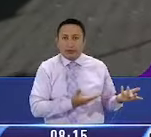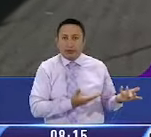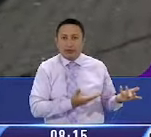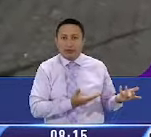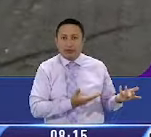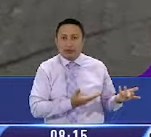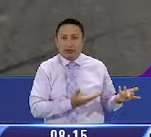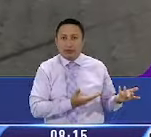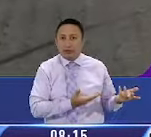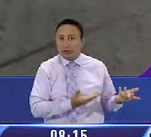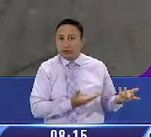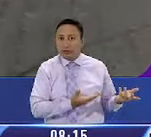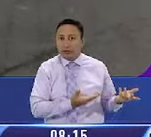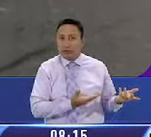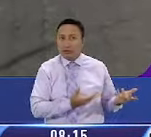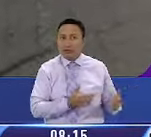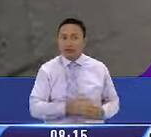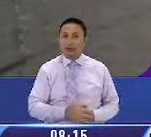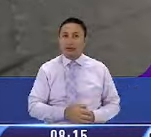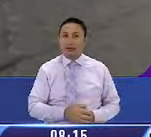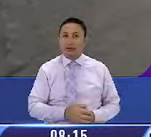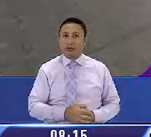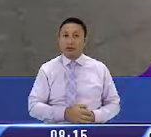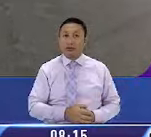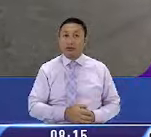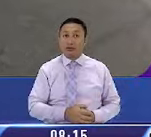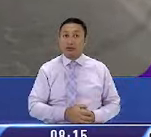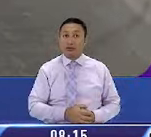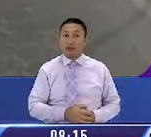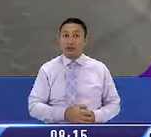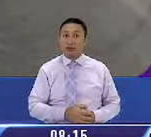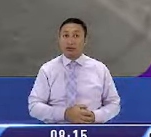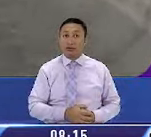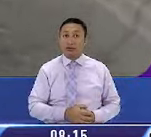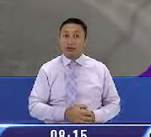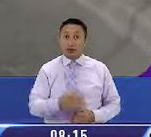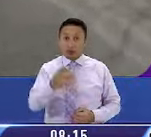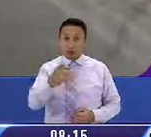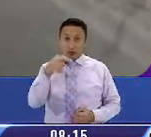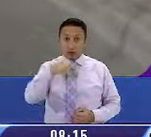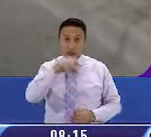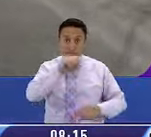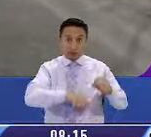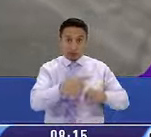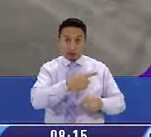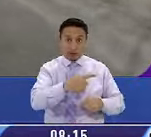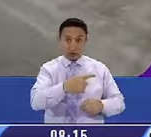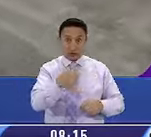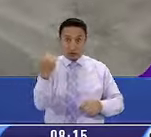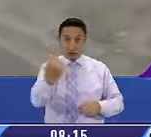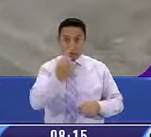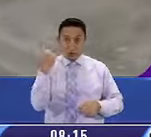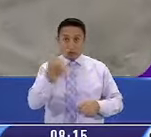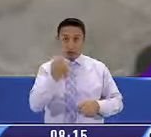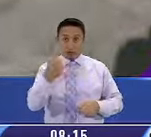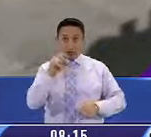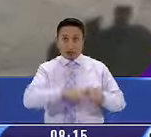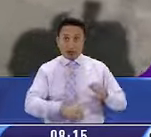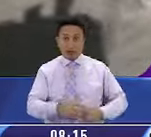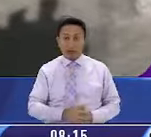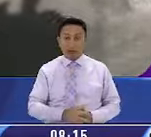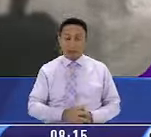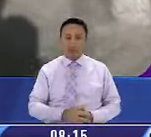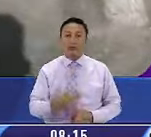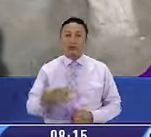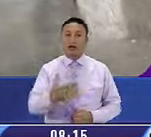lo de ahí, no desarme, sino desarme de atrás. Les dijeron que ya no vale. medidores. Sí, que ha tenido la vida útil